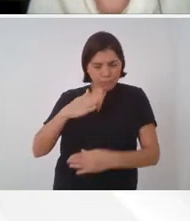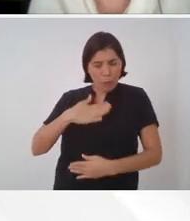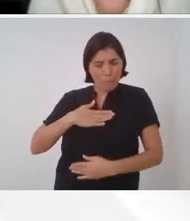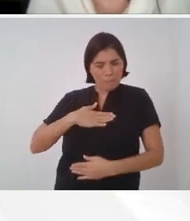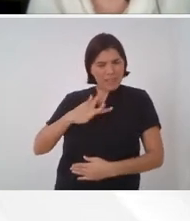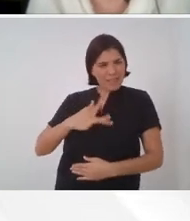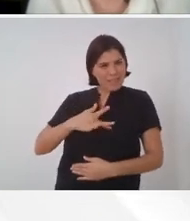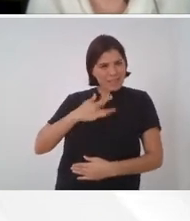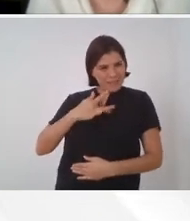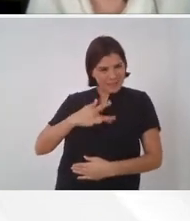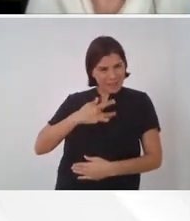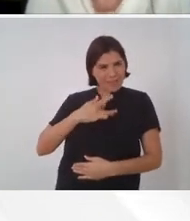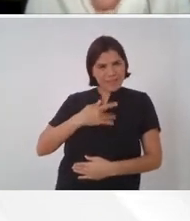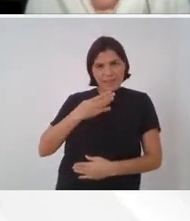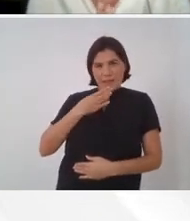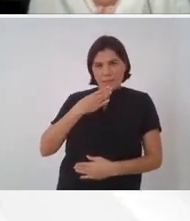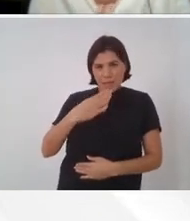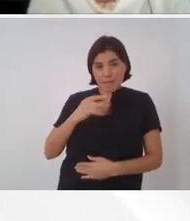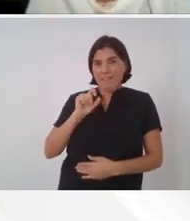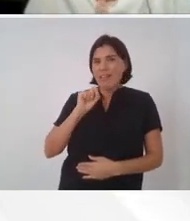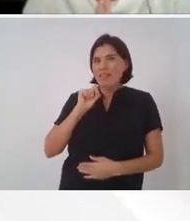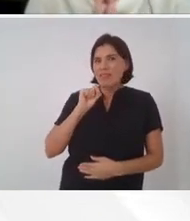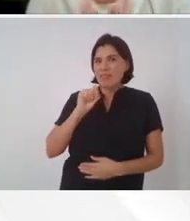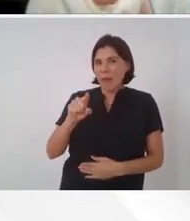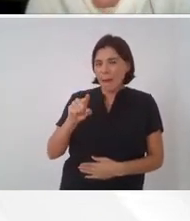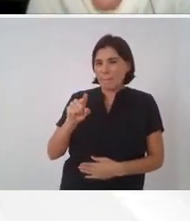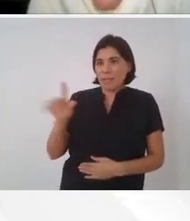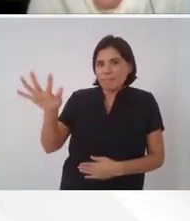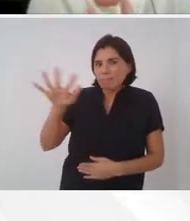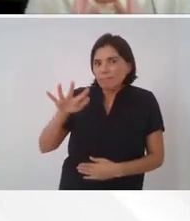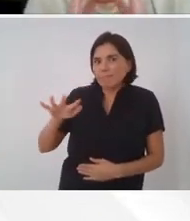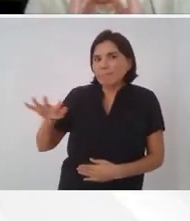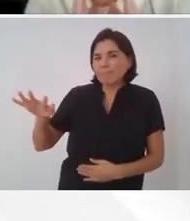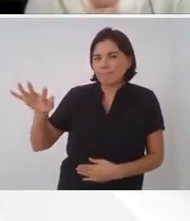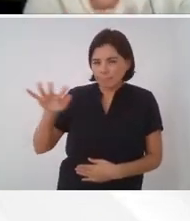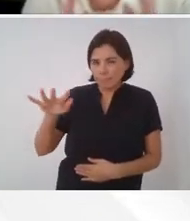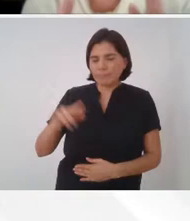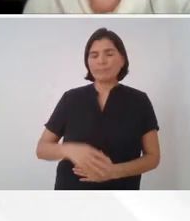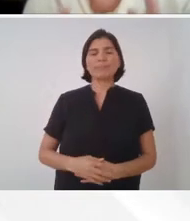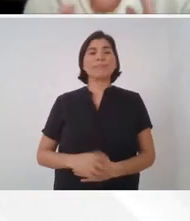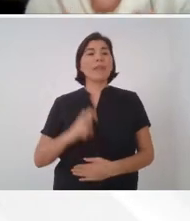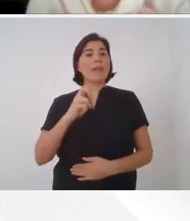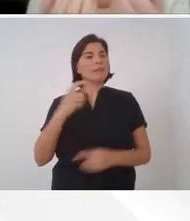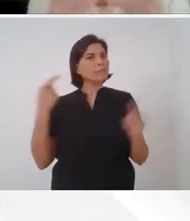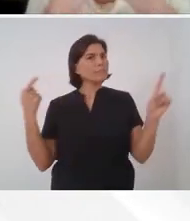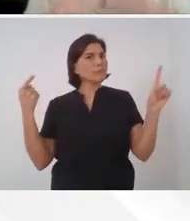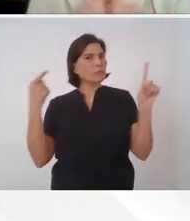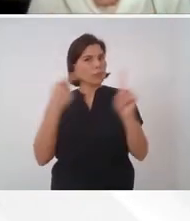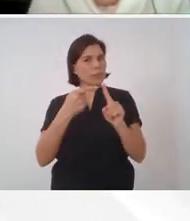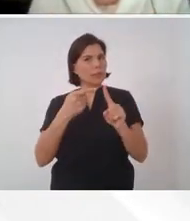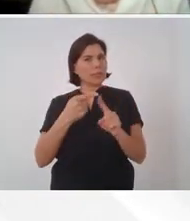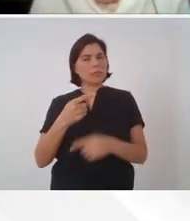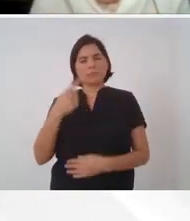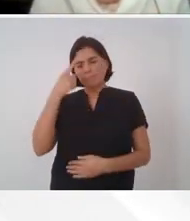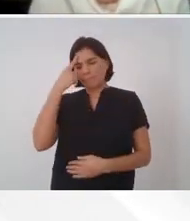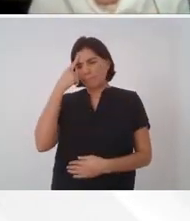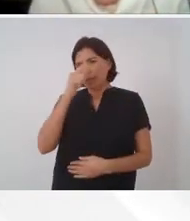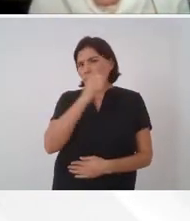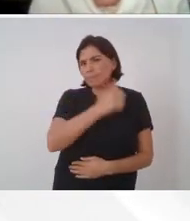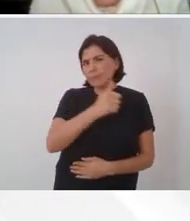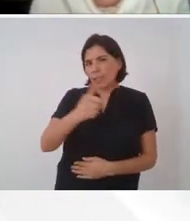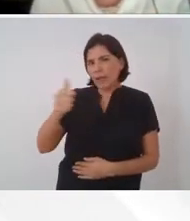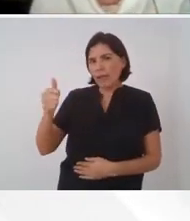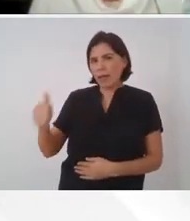el bienestar colectivo. Esa es la intención, la compartimos para que cada uno de nosotros la hagamos propia,